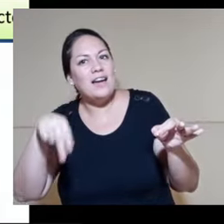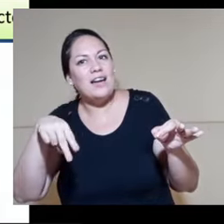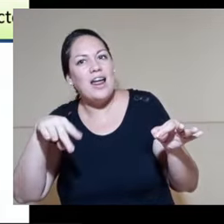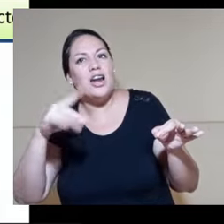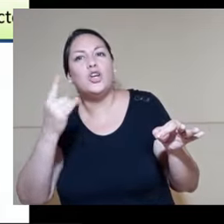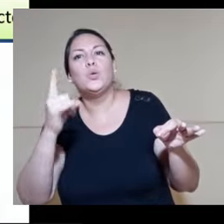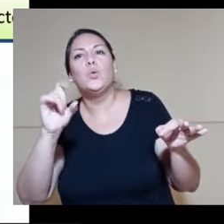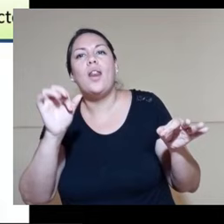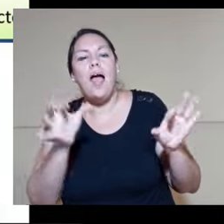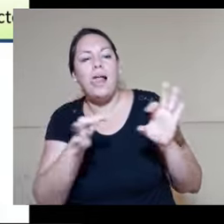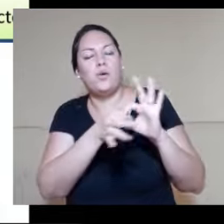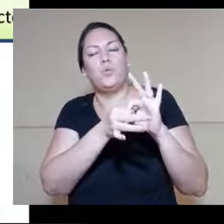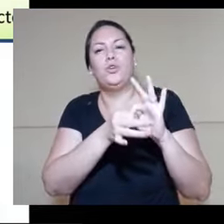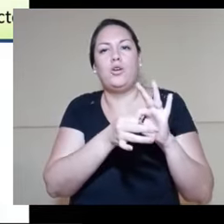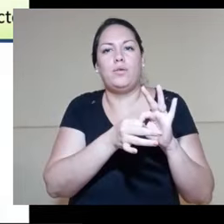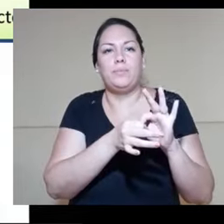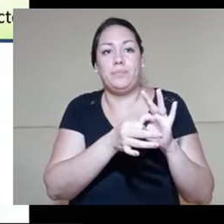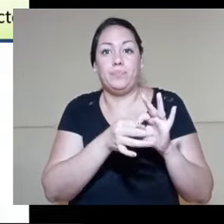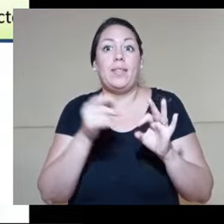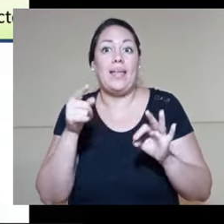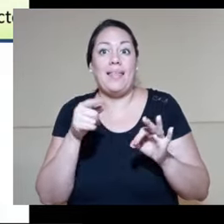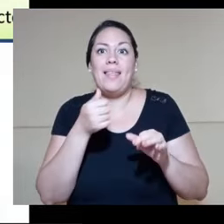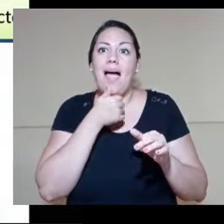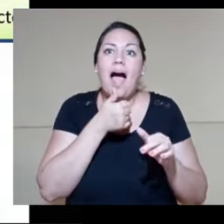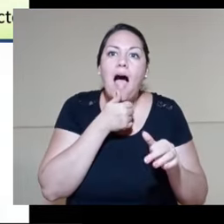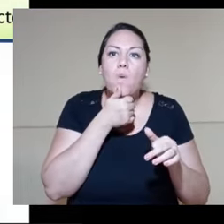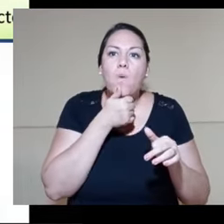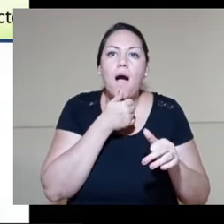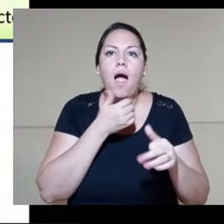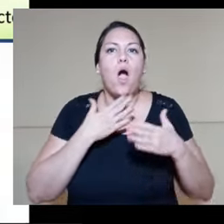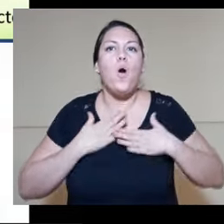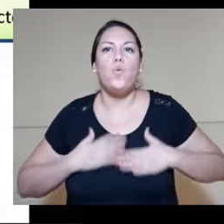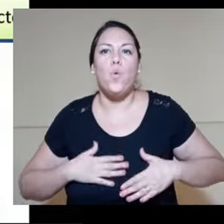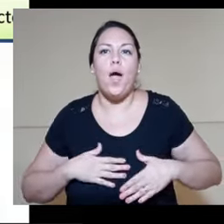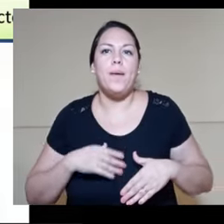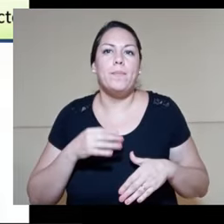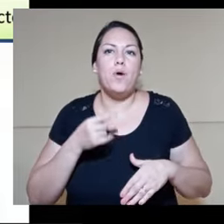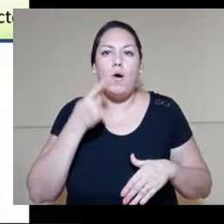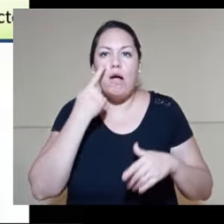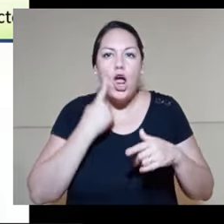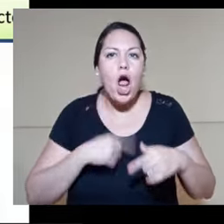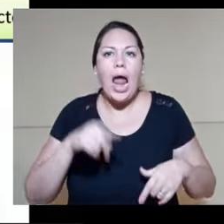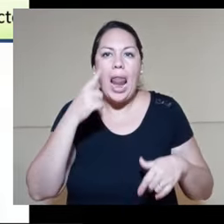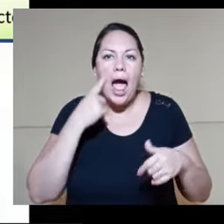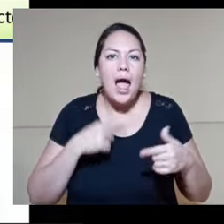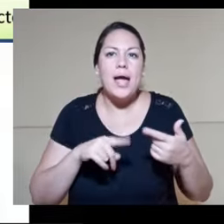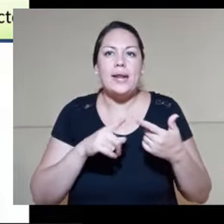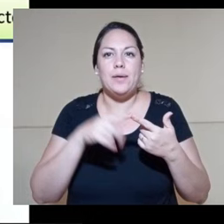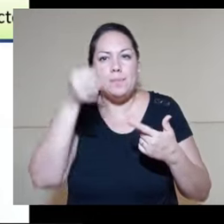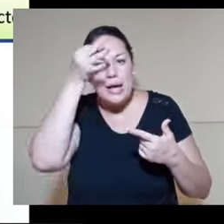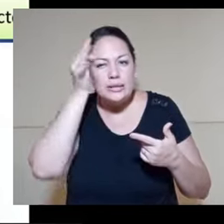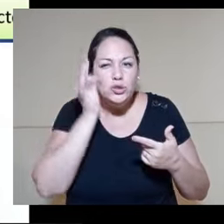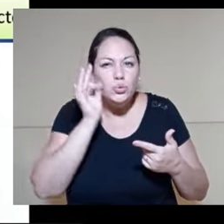Porque acuérdense que las glándulas producen saliva, las glándulas producen lágrimas, las glándulas producen sudor.